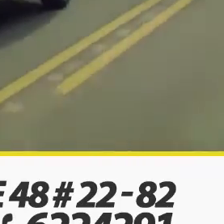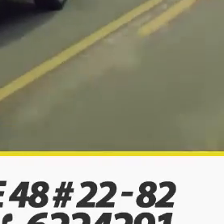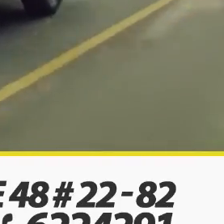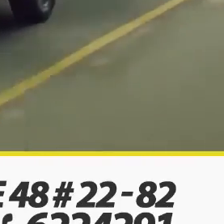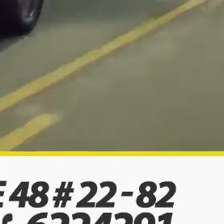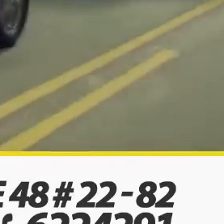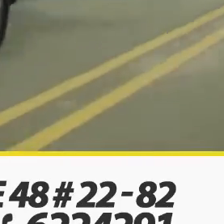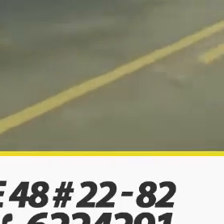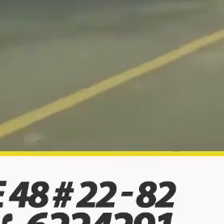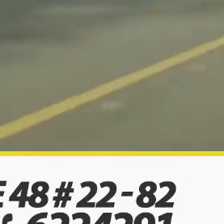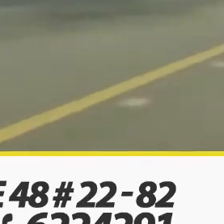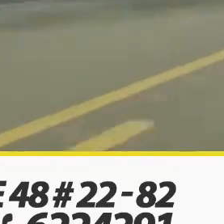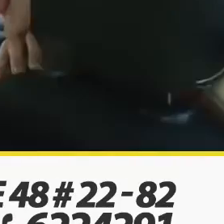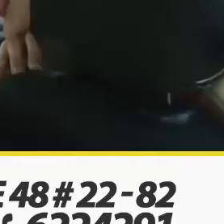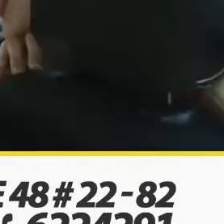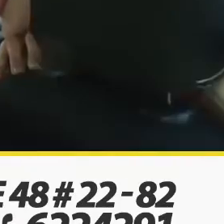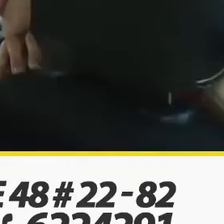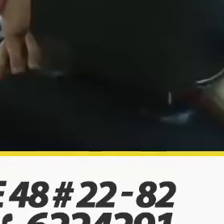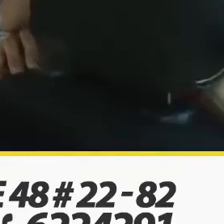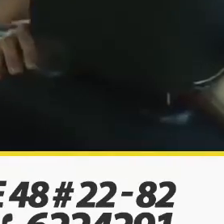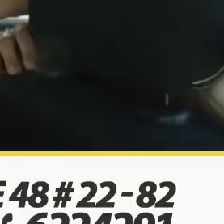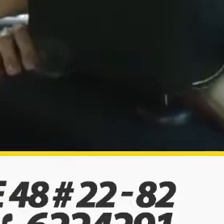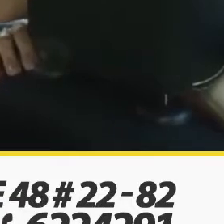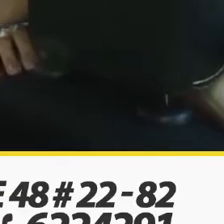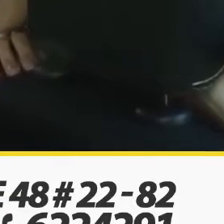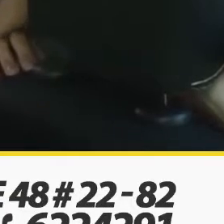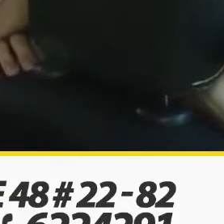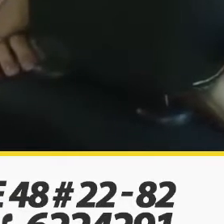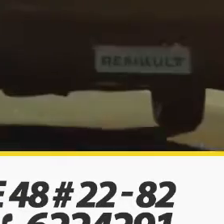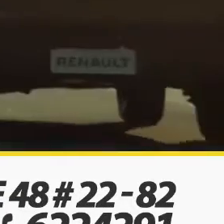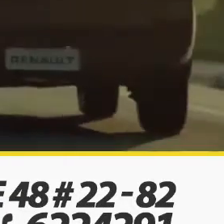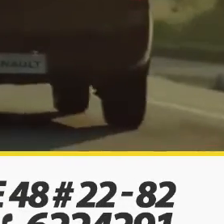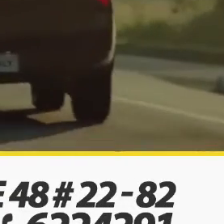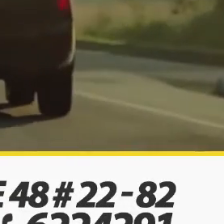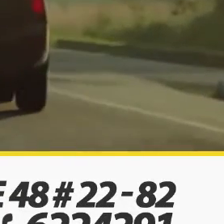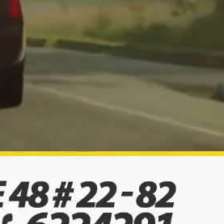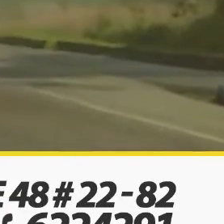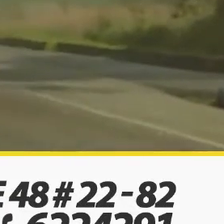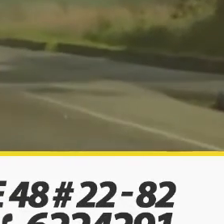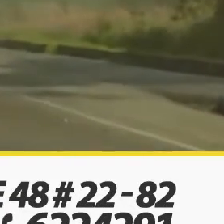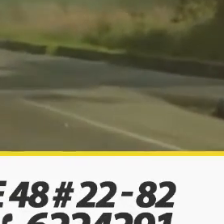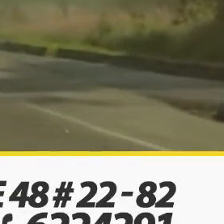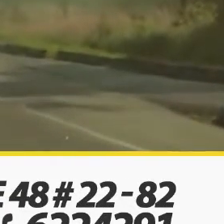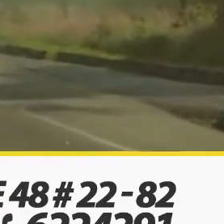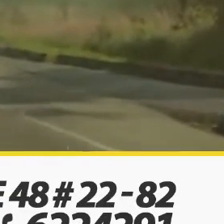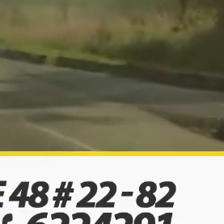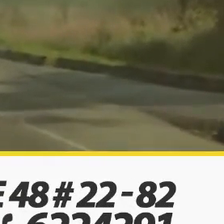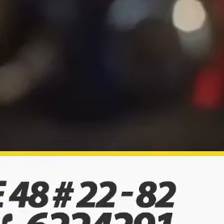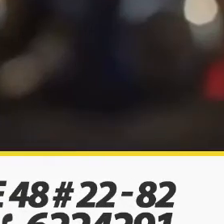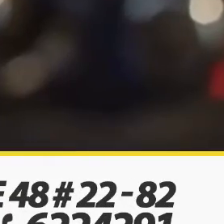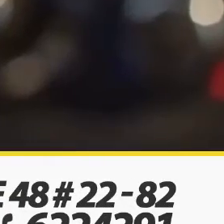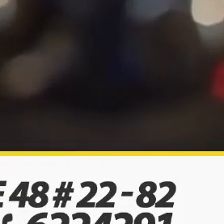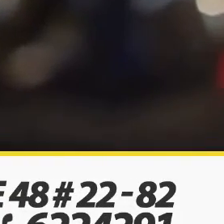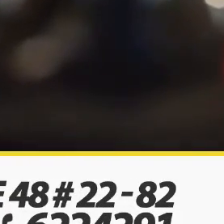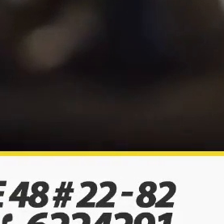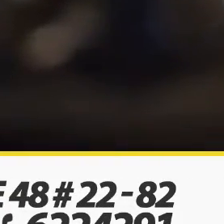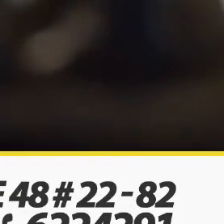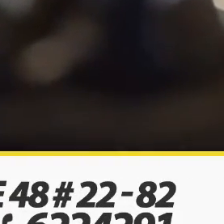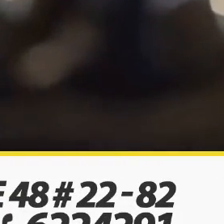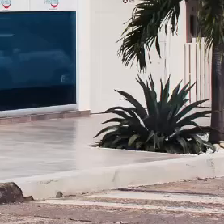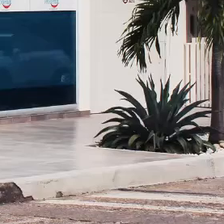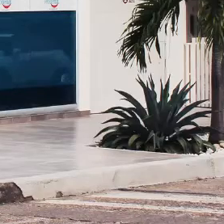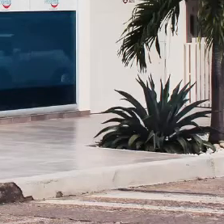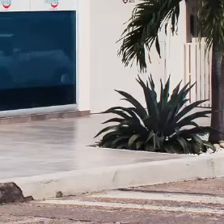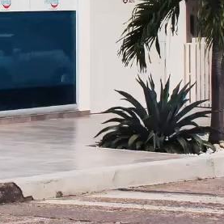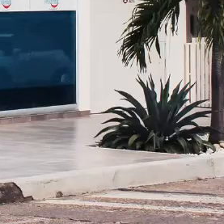quieras. Espacio para todos y para todo, doble cabina, 5 puestos, 4 puertas. ¿Estás listo para conducir la nueva Renault Duster